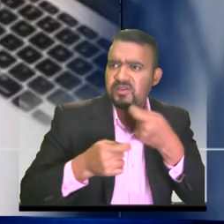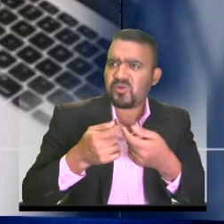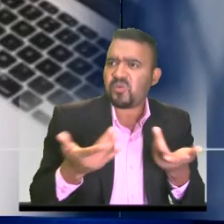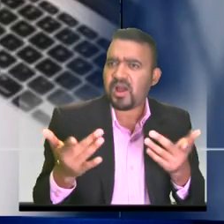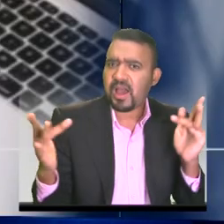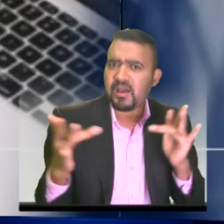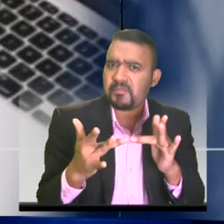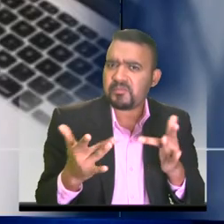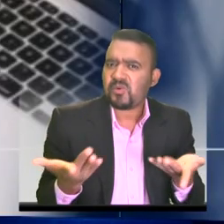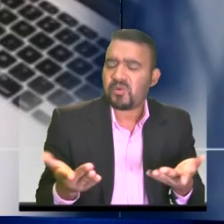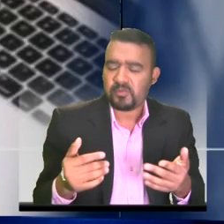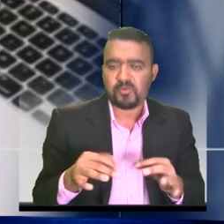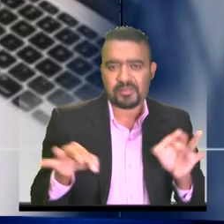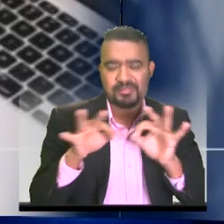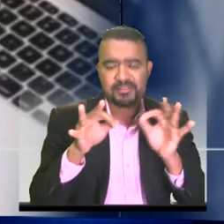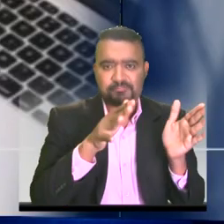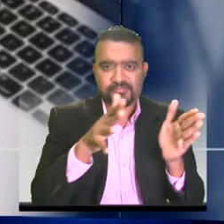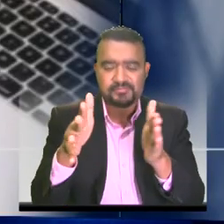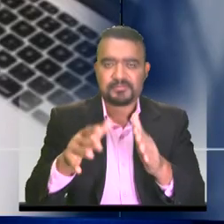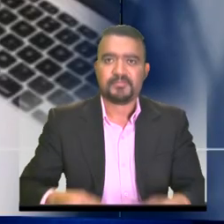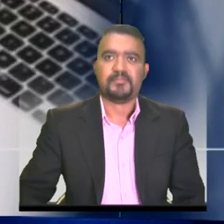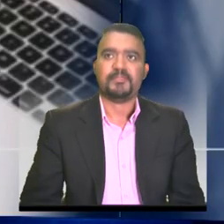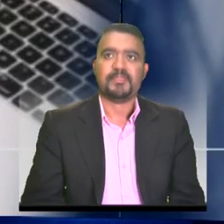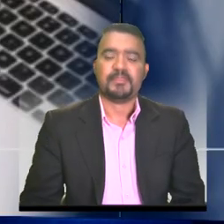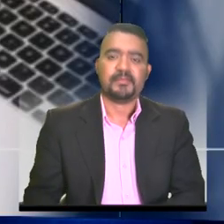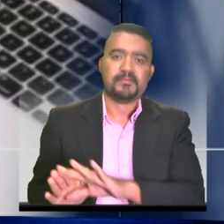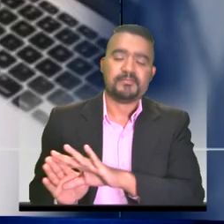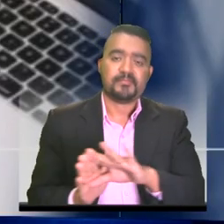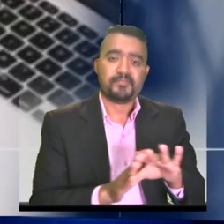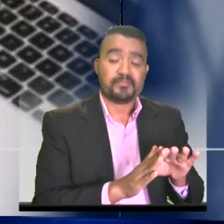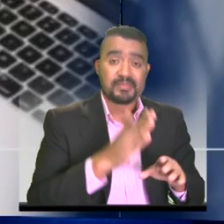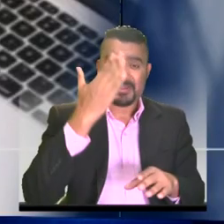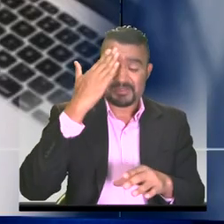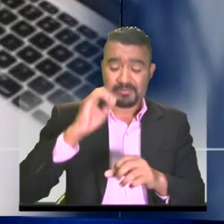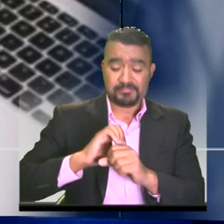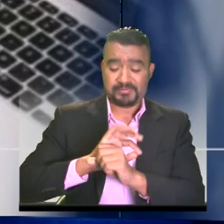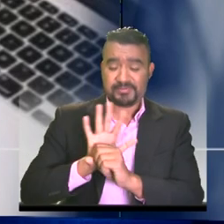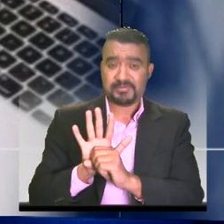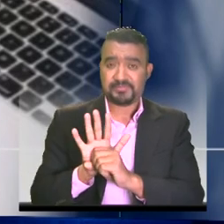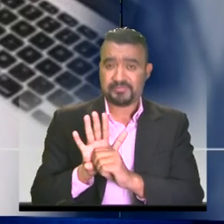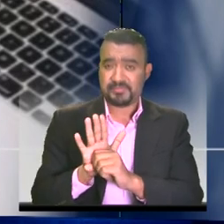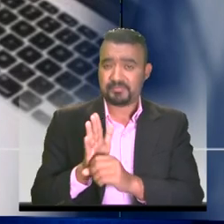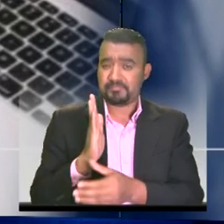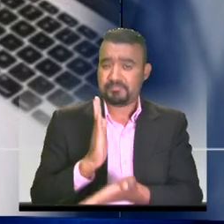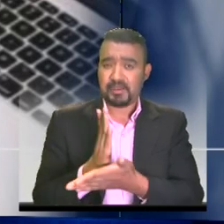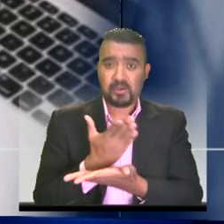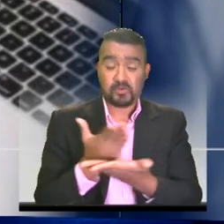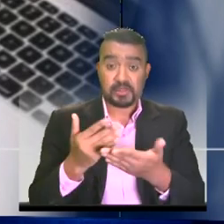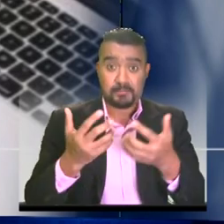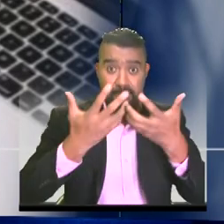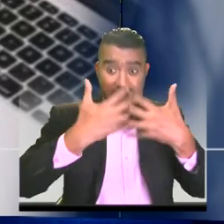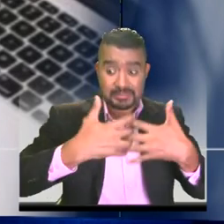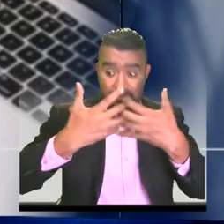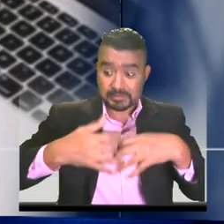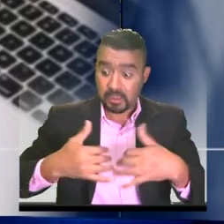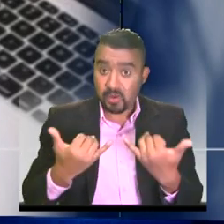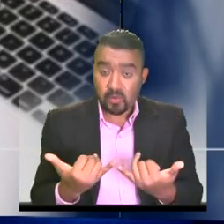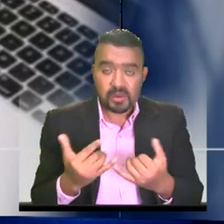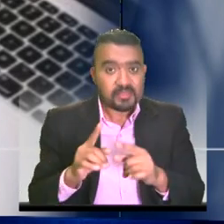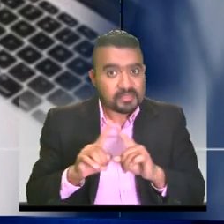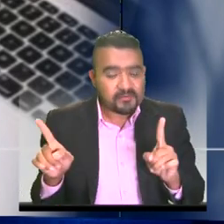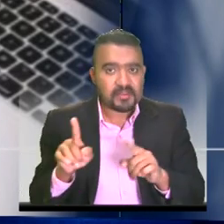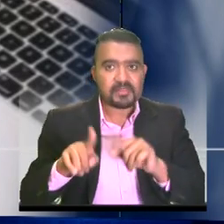la pandemia ha cambiado los hábitos de consumo en el país y ha llevado a las empresas a transformarse para adaptarse a estos cambios